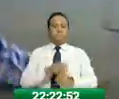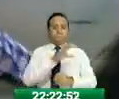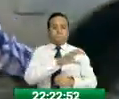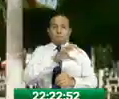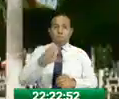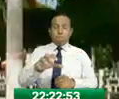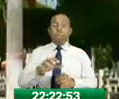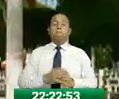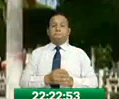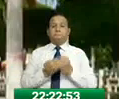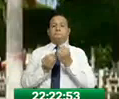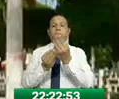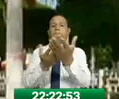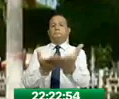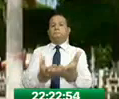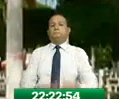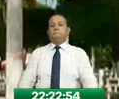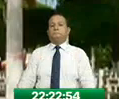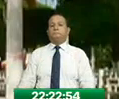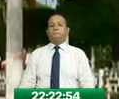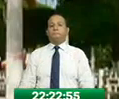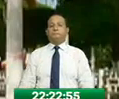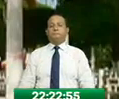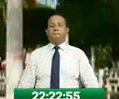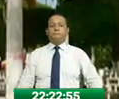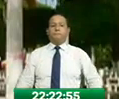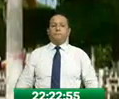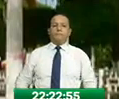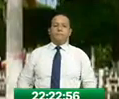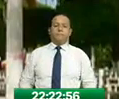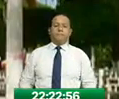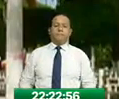Hilario Vera, informó Jorge Escobar.